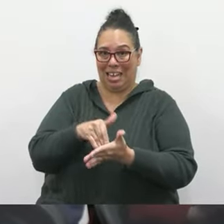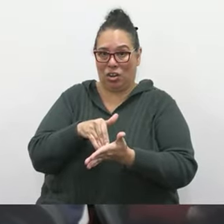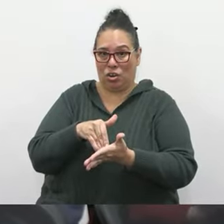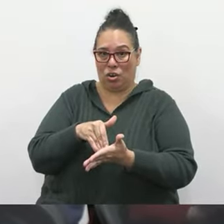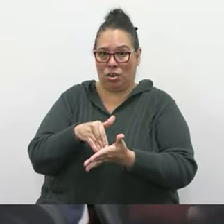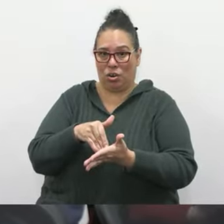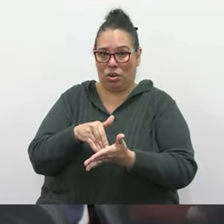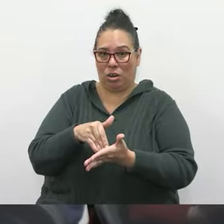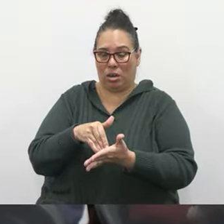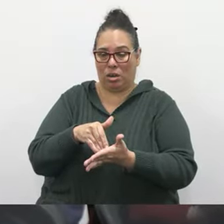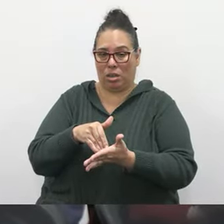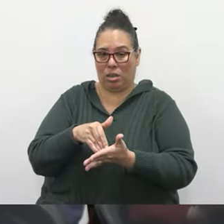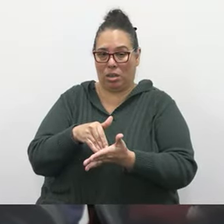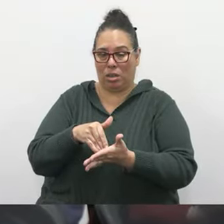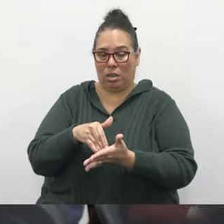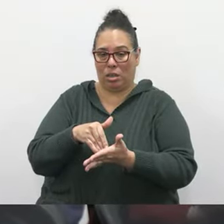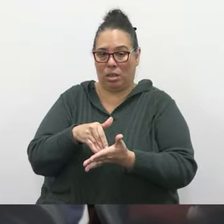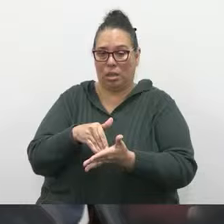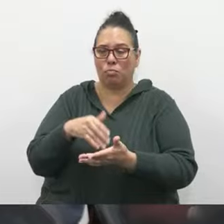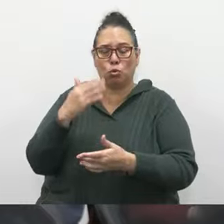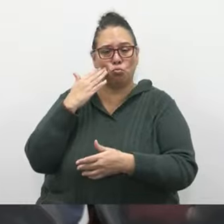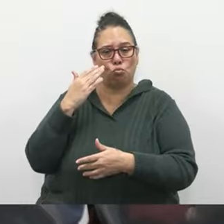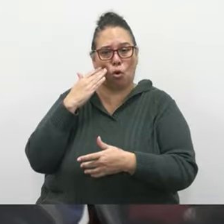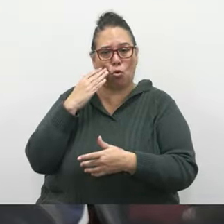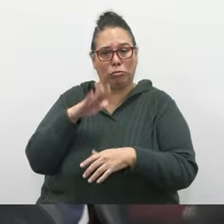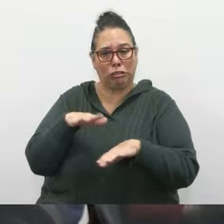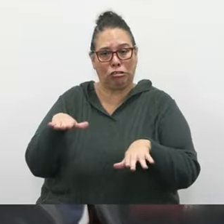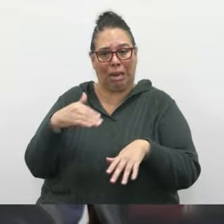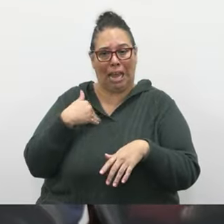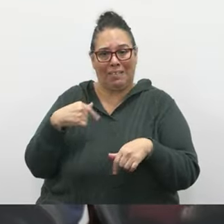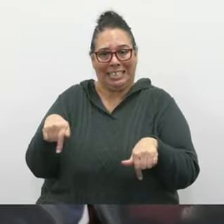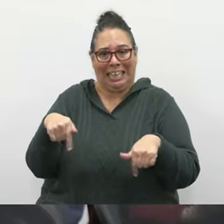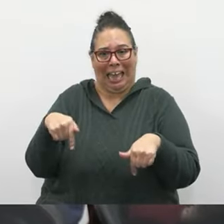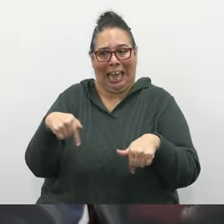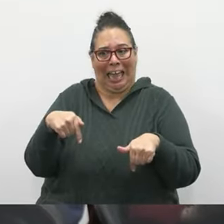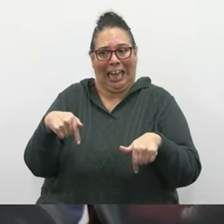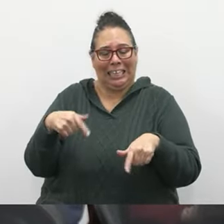when children have anxiety attacks, they can go to the center